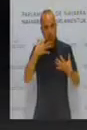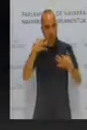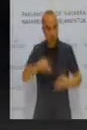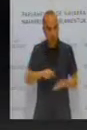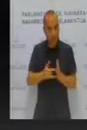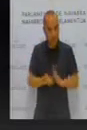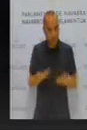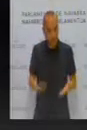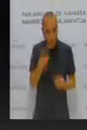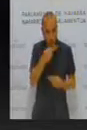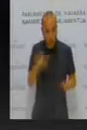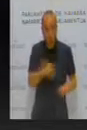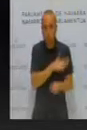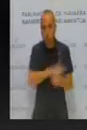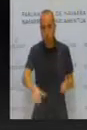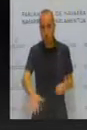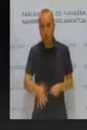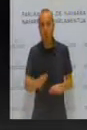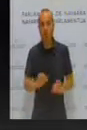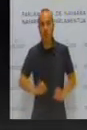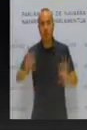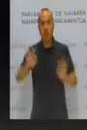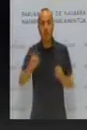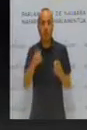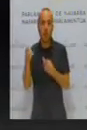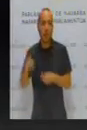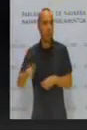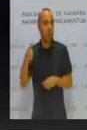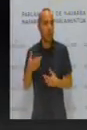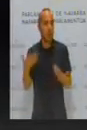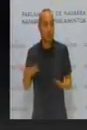sistema público y fundamentalmente del más necesitado, de la escuela pública en castellano.